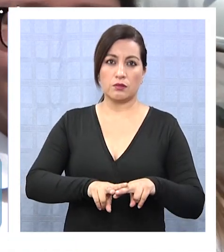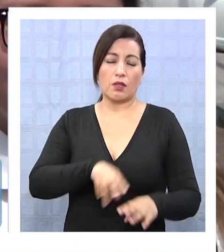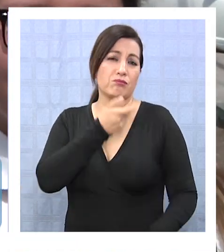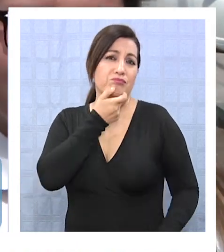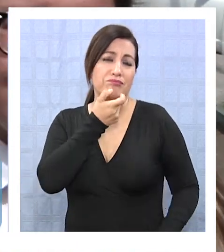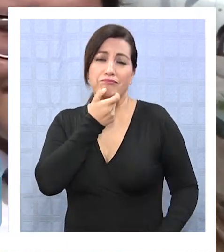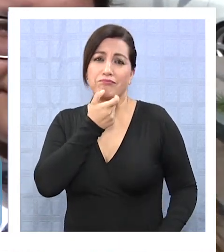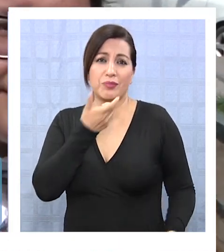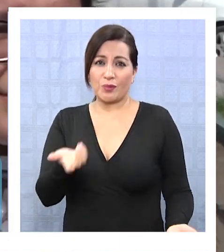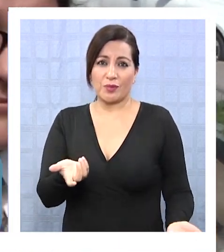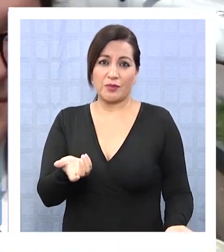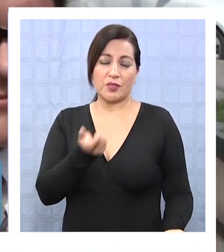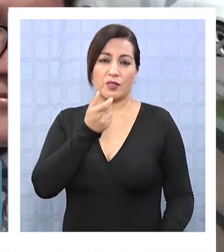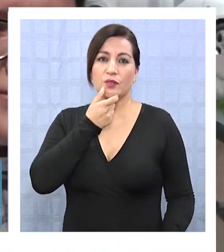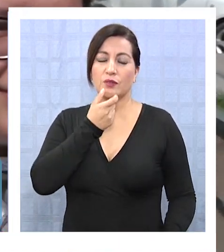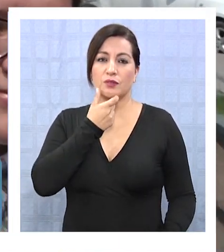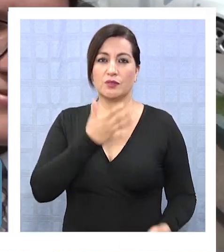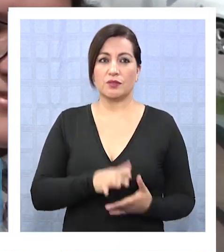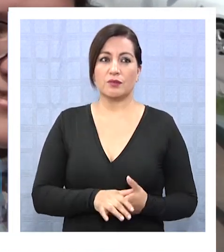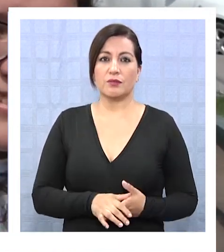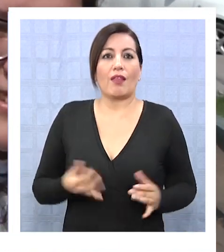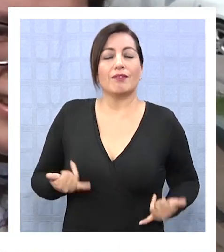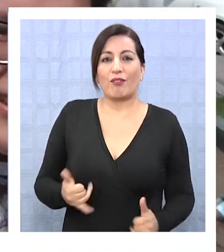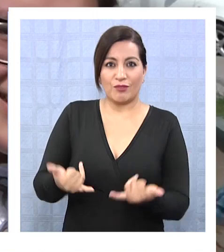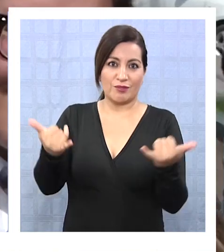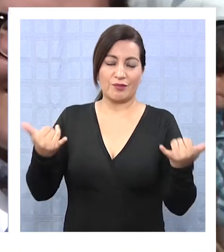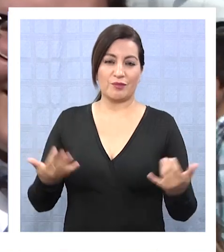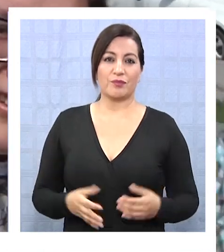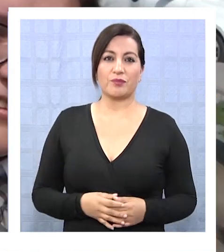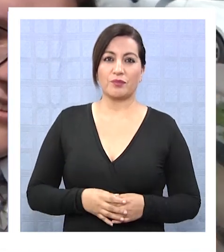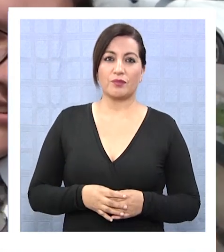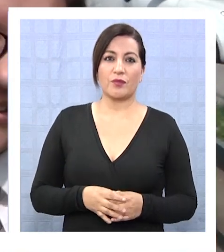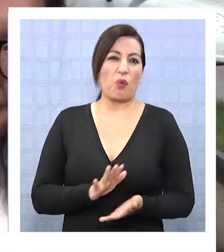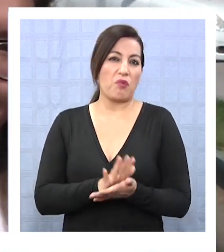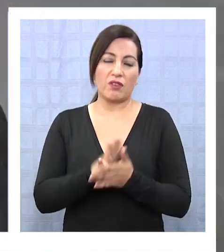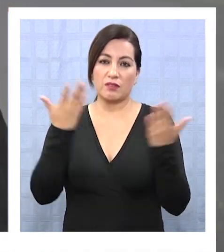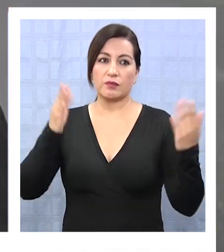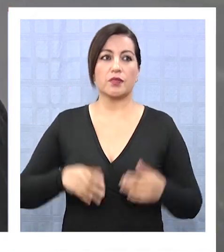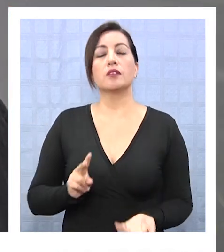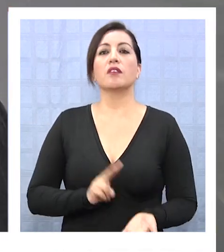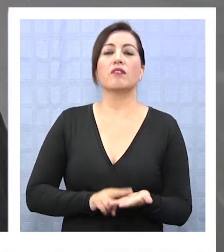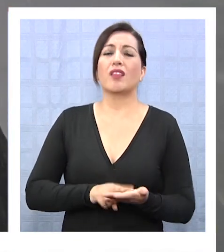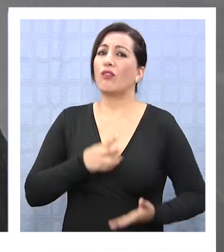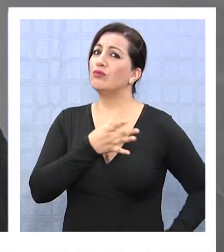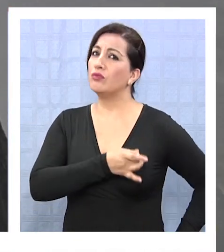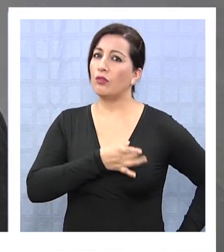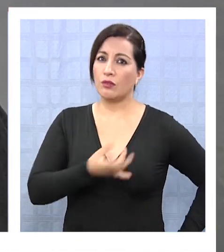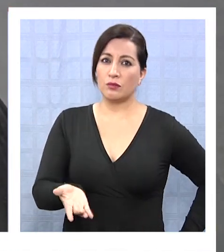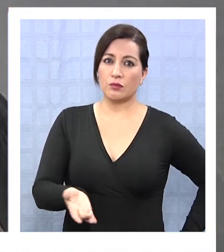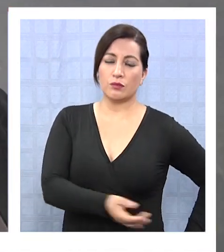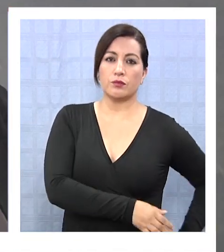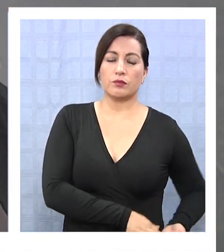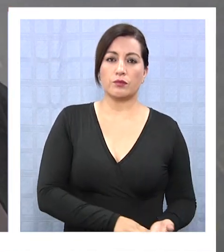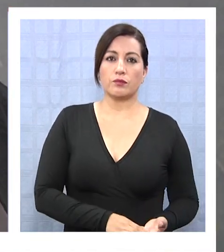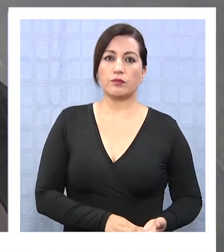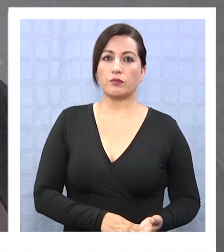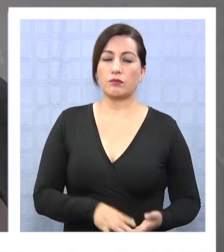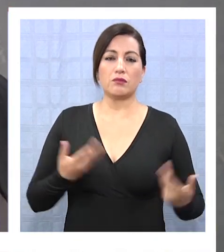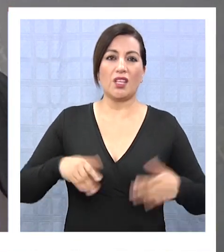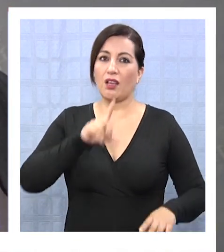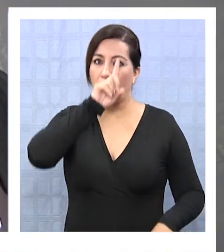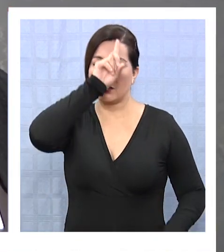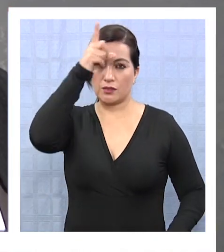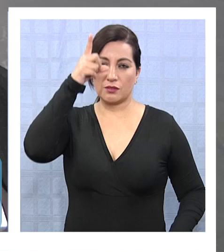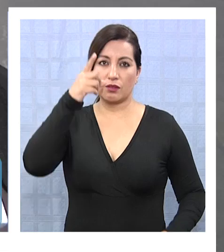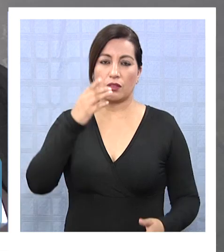alegoría, una buena acción, ya una fiesta. Es realmente doloroso porque durante las